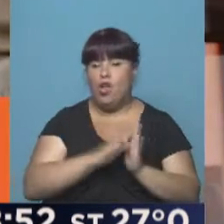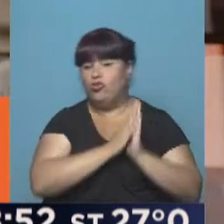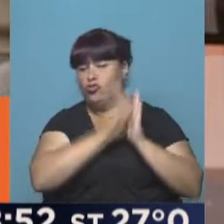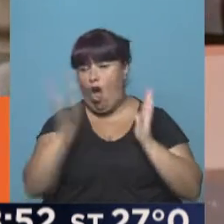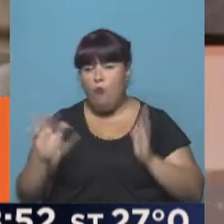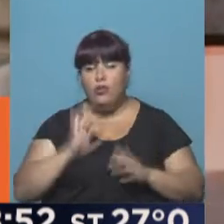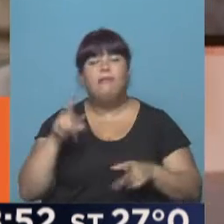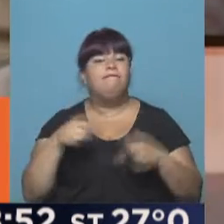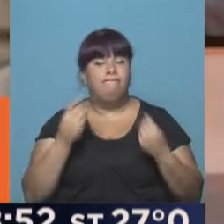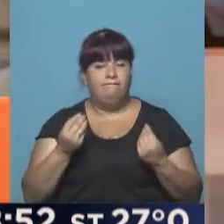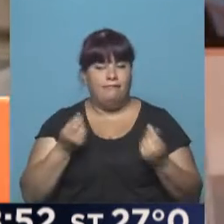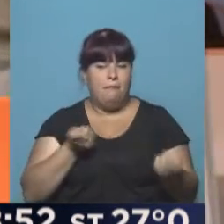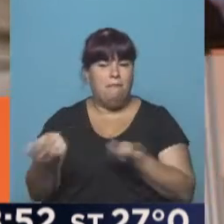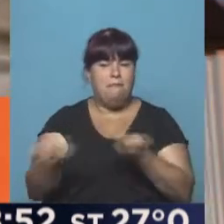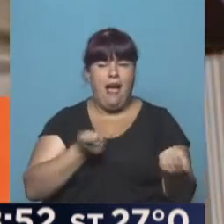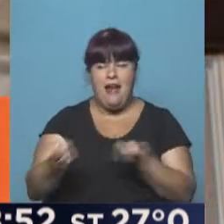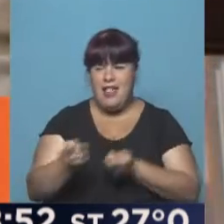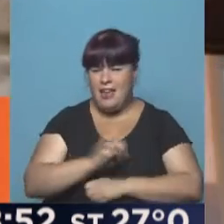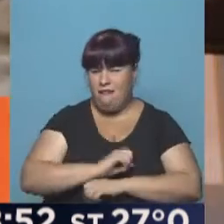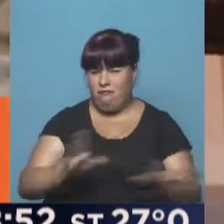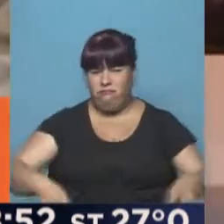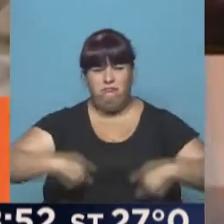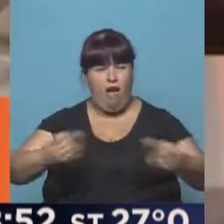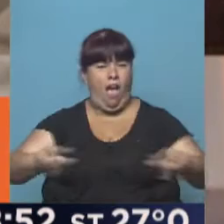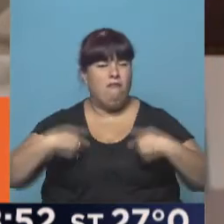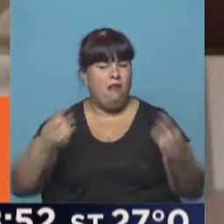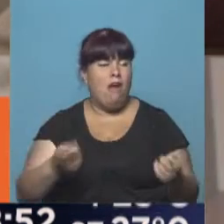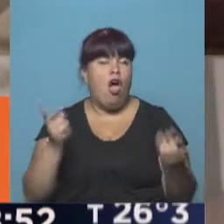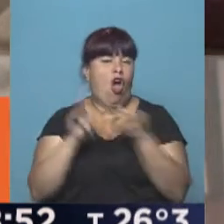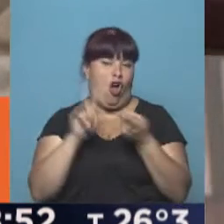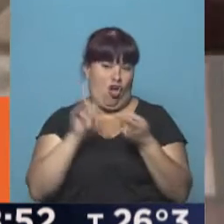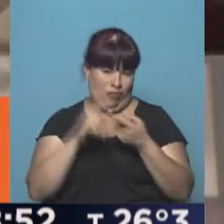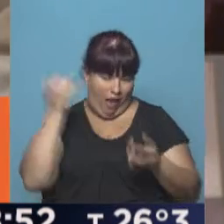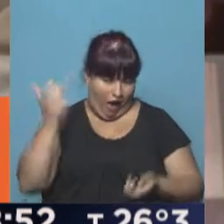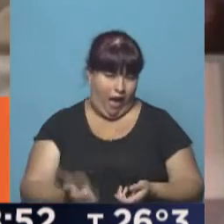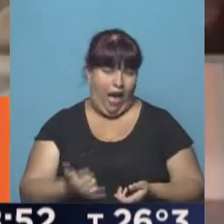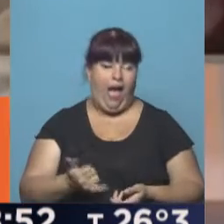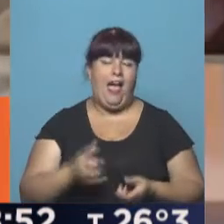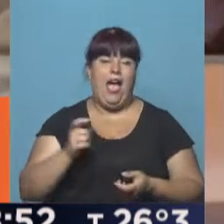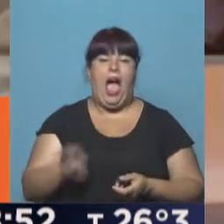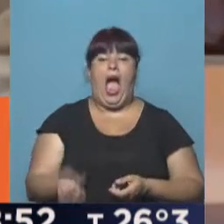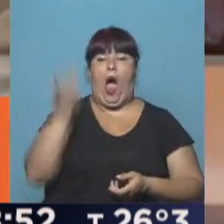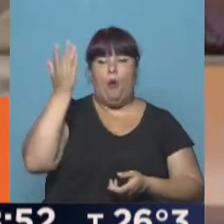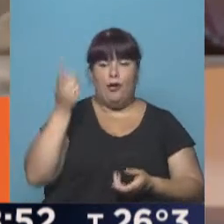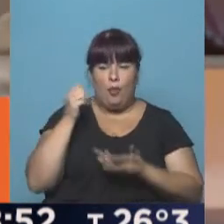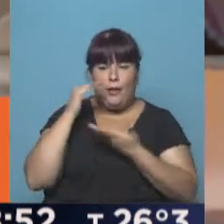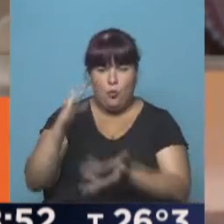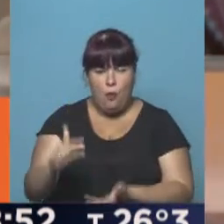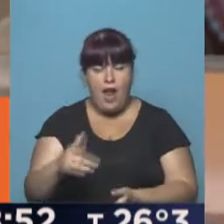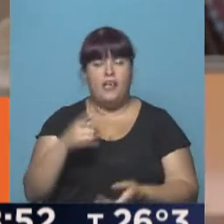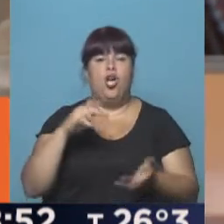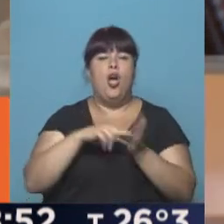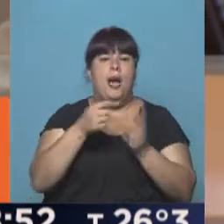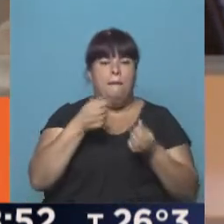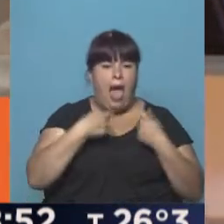tiempo fue objeto de un manejo completamente discrecional, que había una relación entre los incrementos presupuestarios, la afectación de